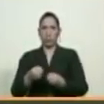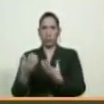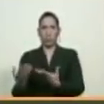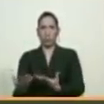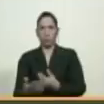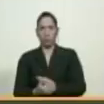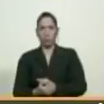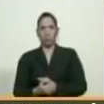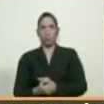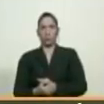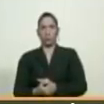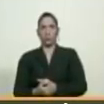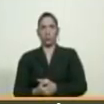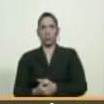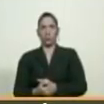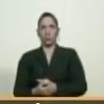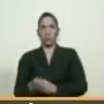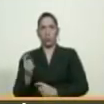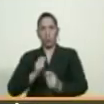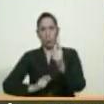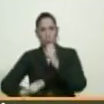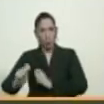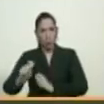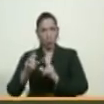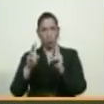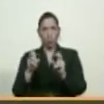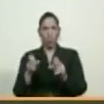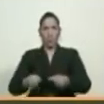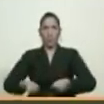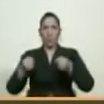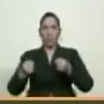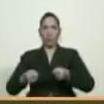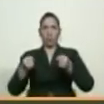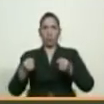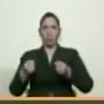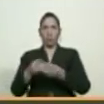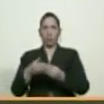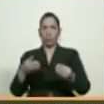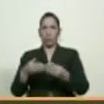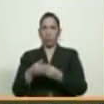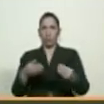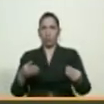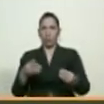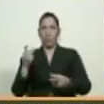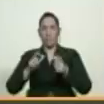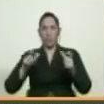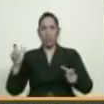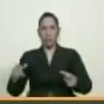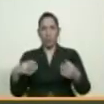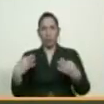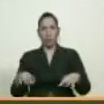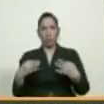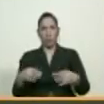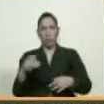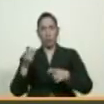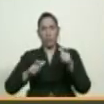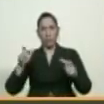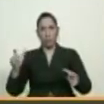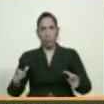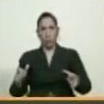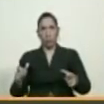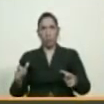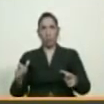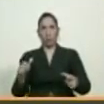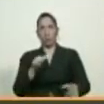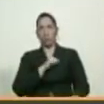Las divisas que se transan bajo este nuevo mercado cambiario son las divisas, insistimos, de las personas naturales y de las personas privadas